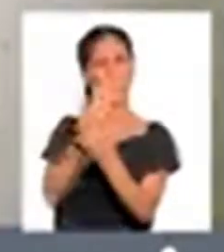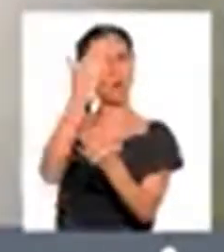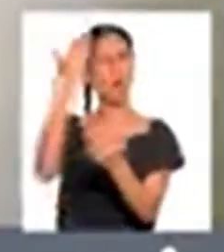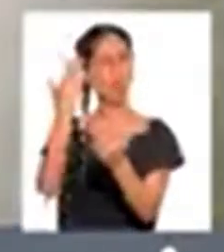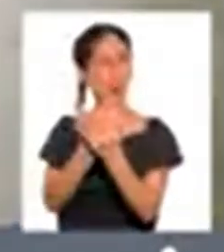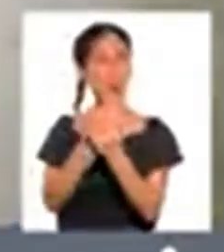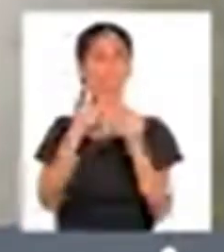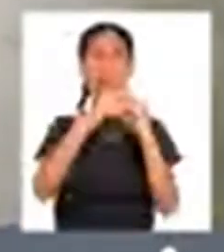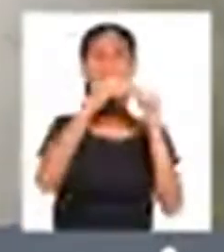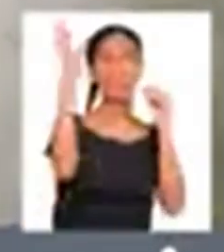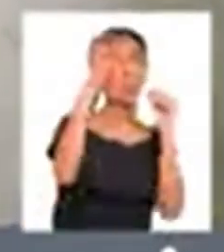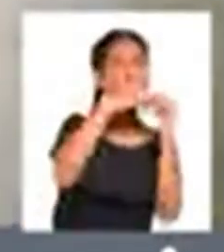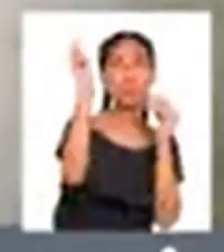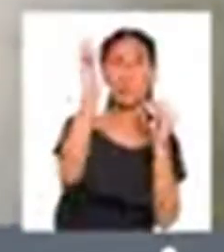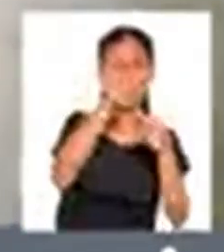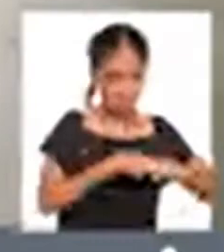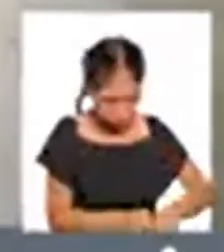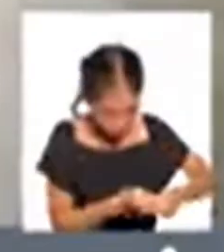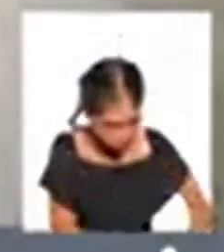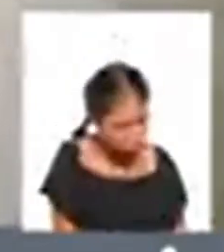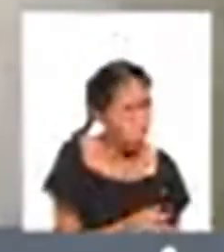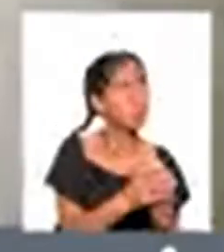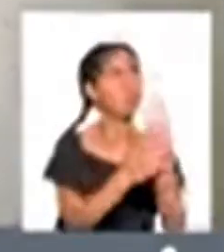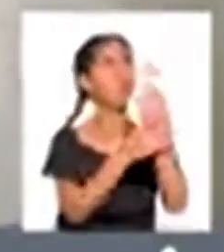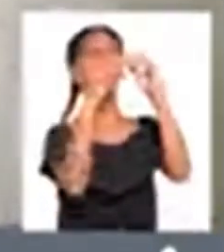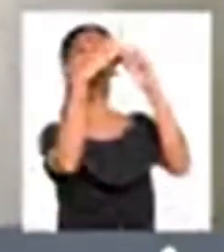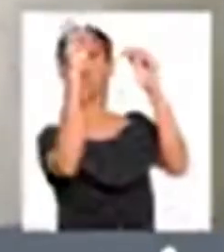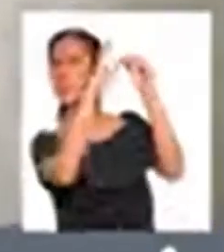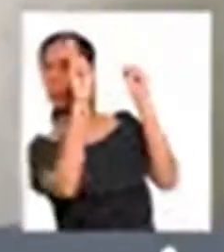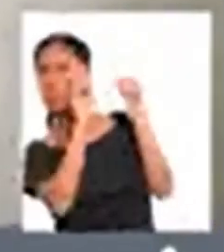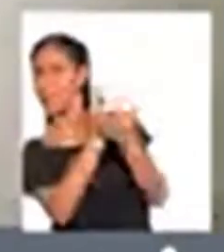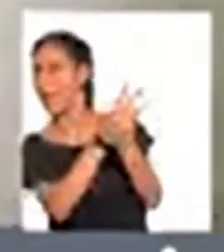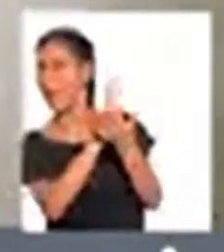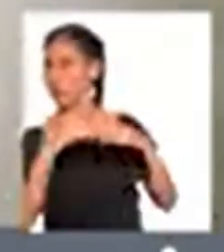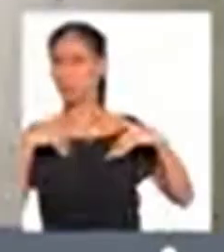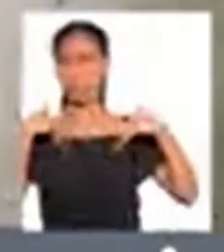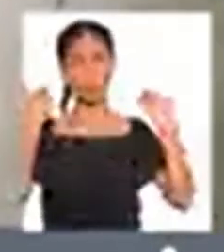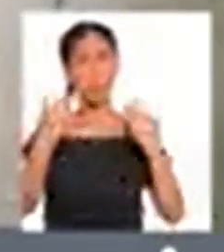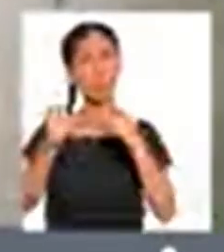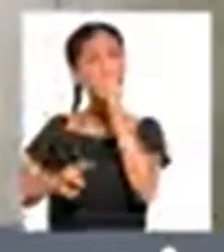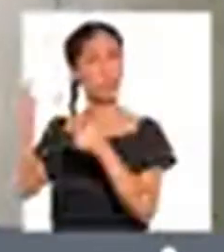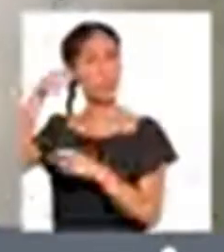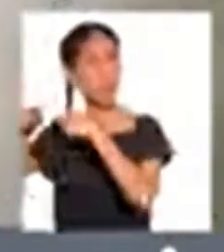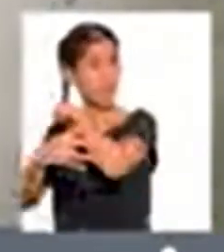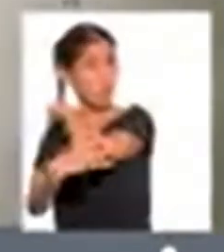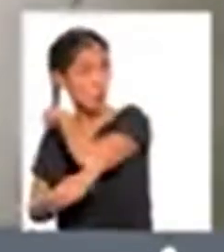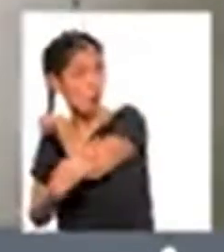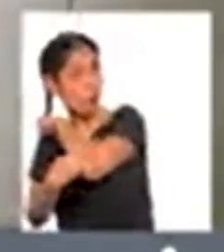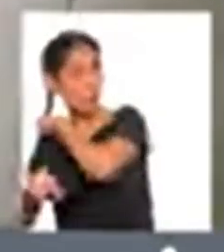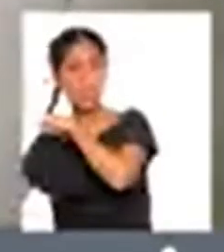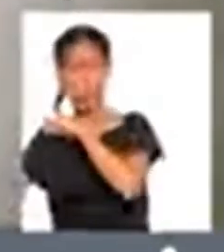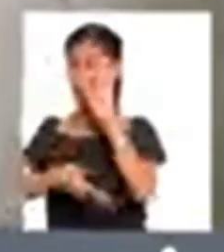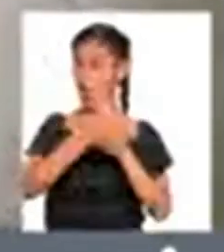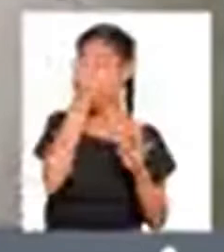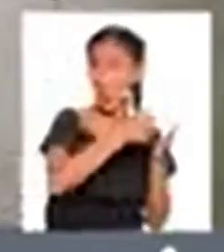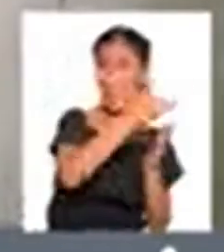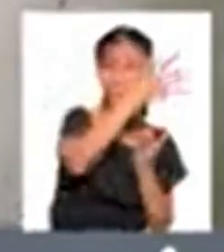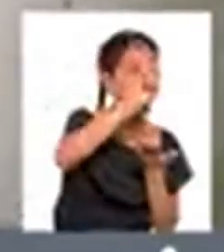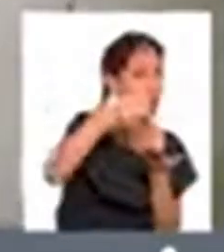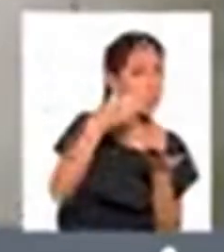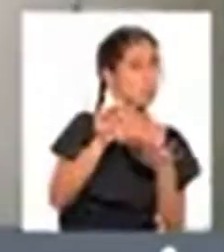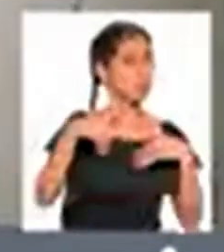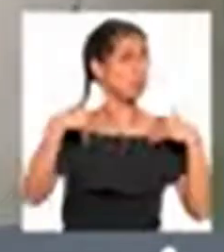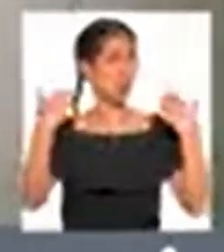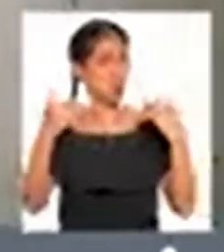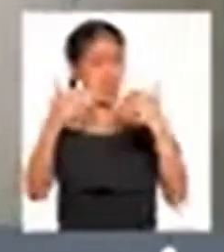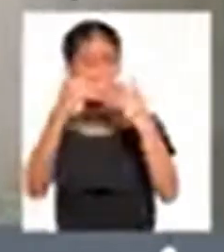de saneamiento básico que afrontaban las familias de bajos ingresos. Con respecto a la salud, son el